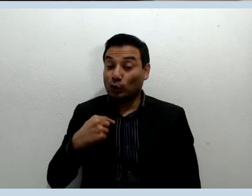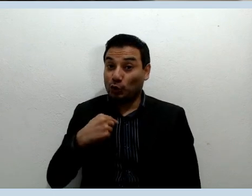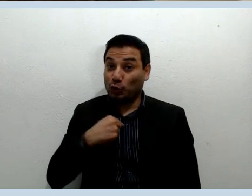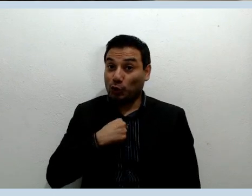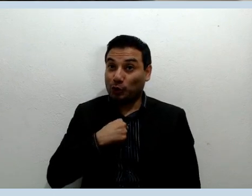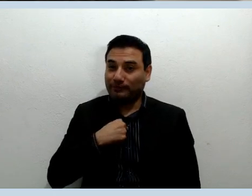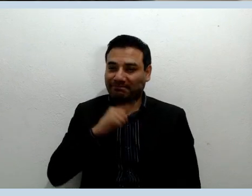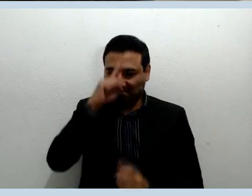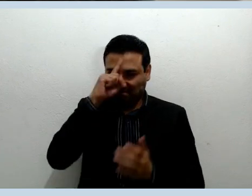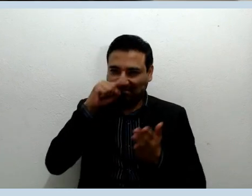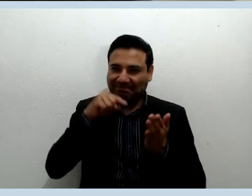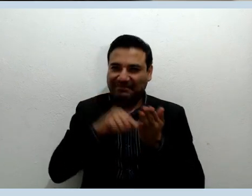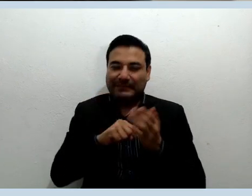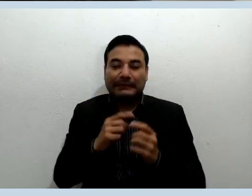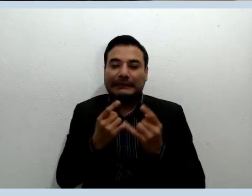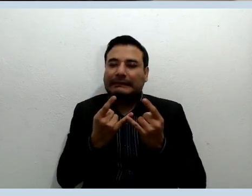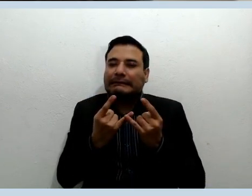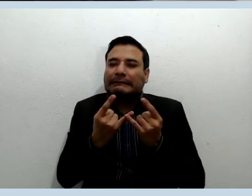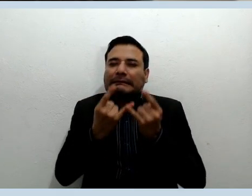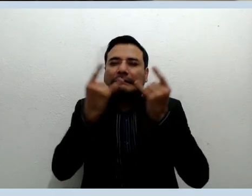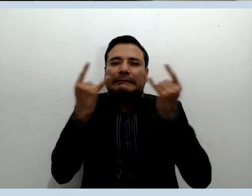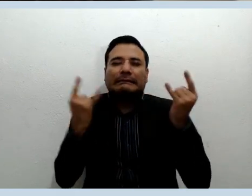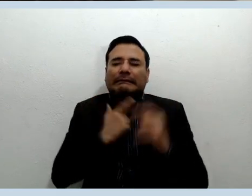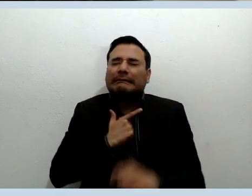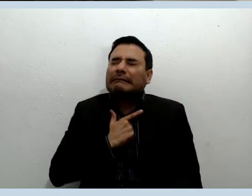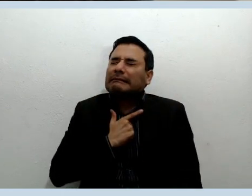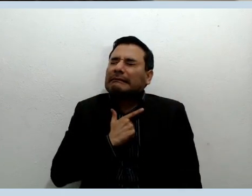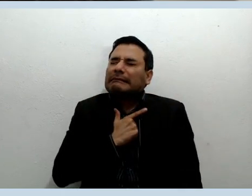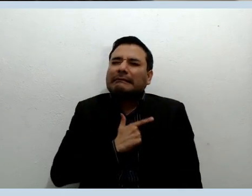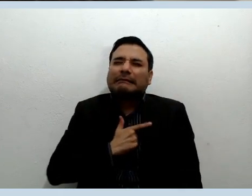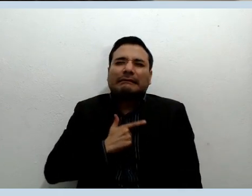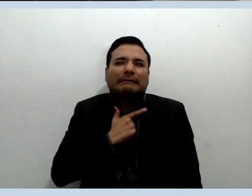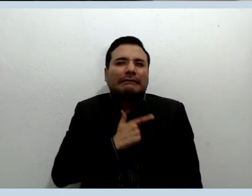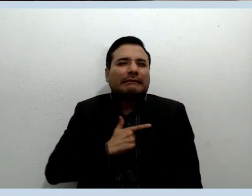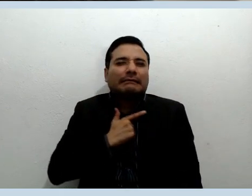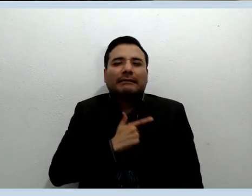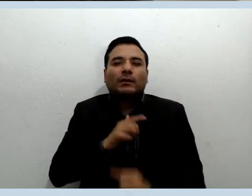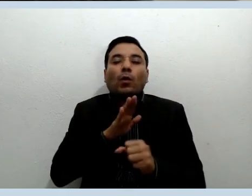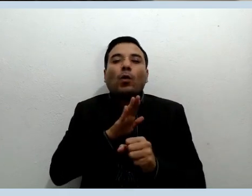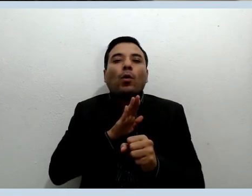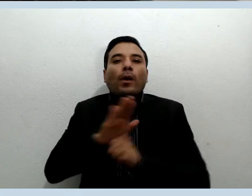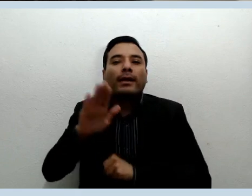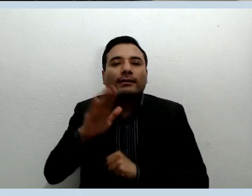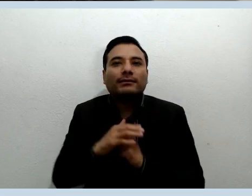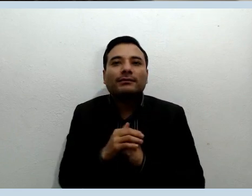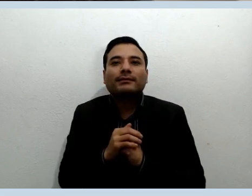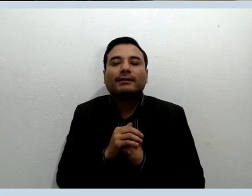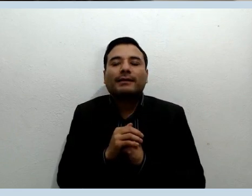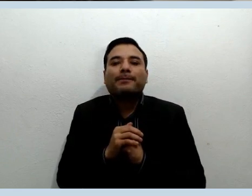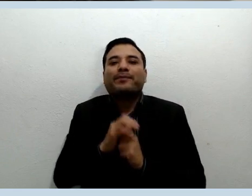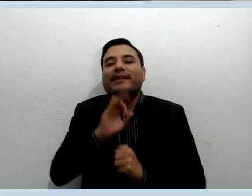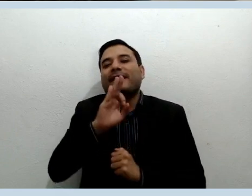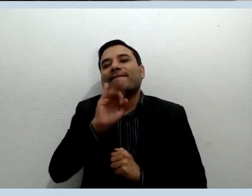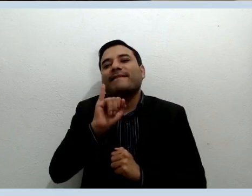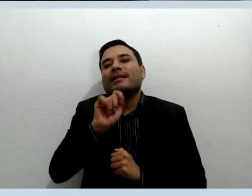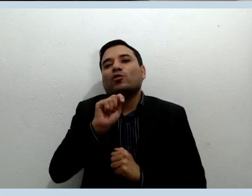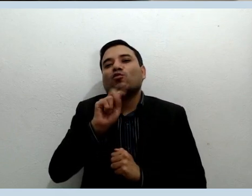uno de mis momentos favoritos fue el el fitu pasado